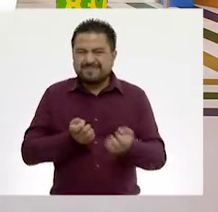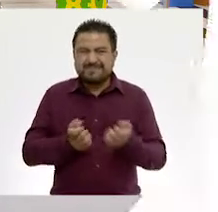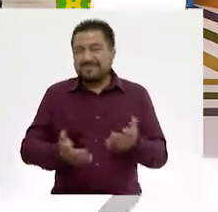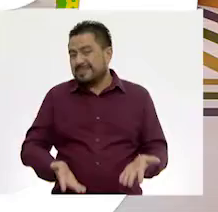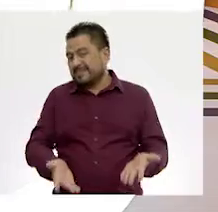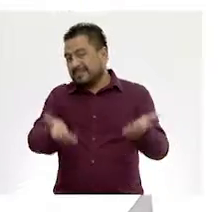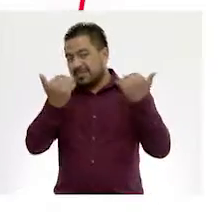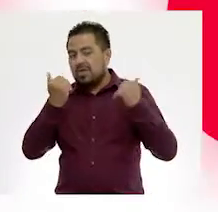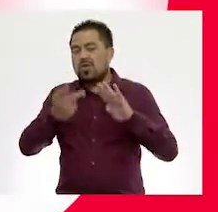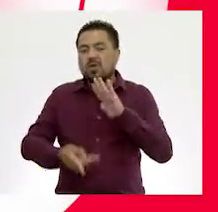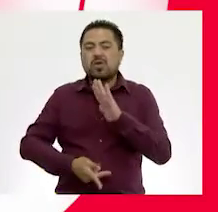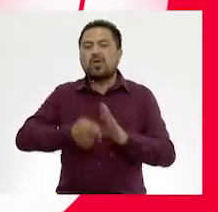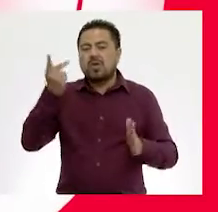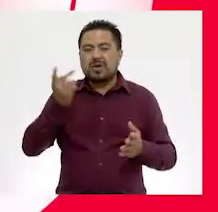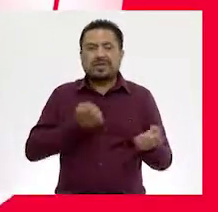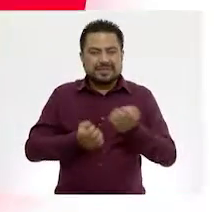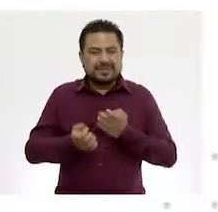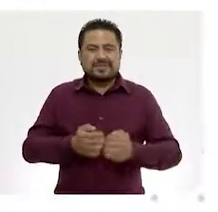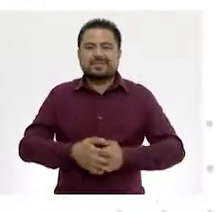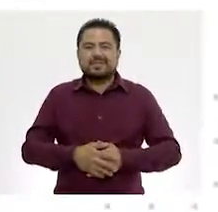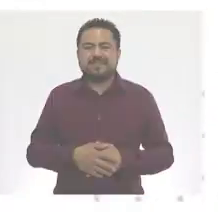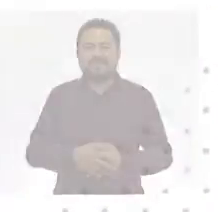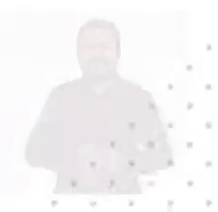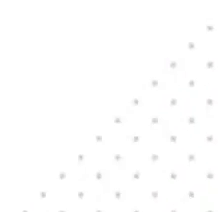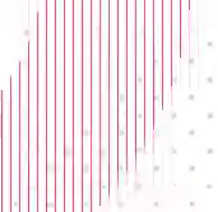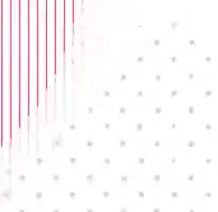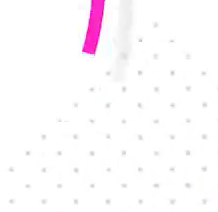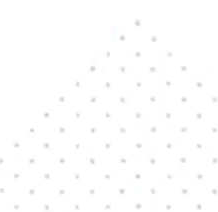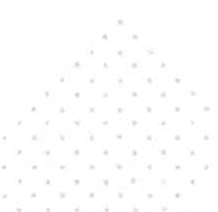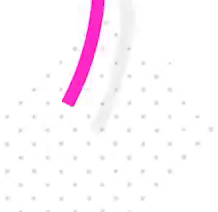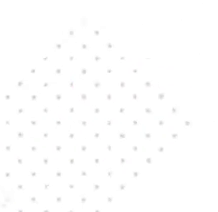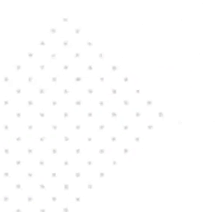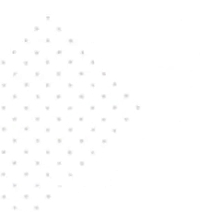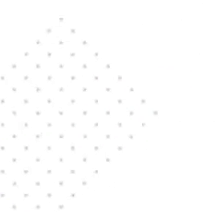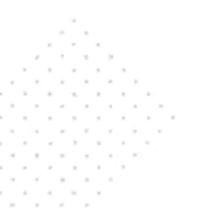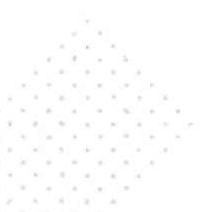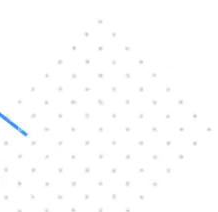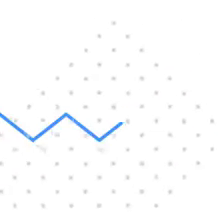movernos. Así que otra vez vamos a movernos.